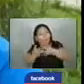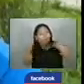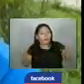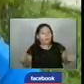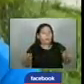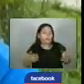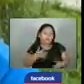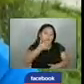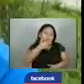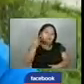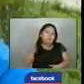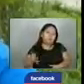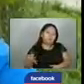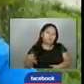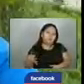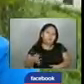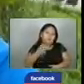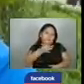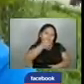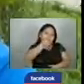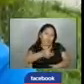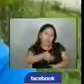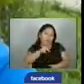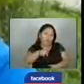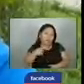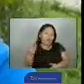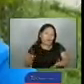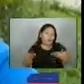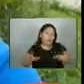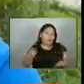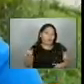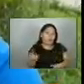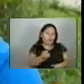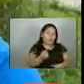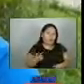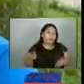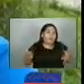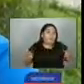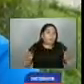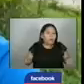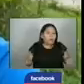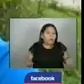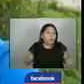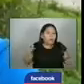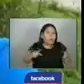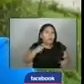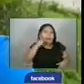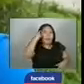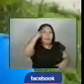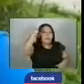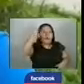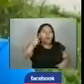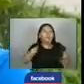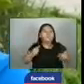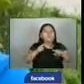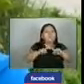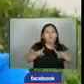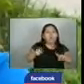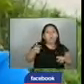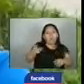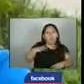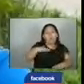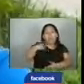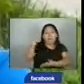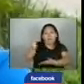Y pues la verdad que es un beneficio que la gente debe tener, porque a cualquiera le puede ocurrir eso, pero ya que han